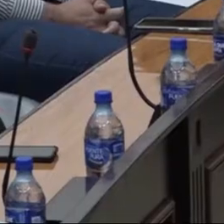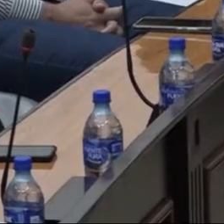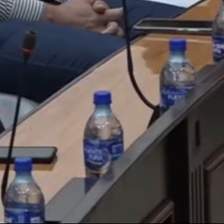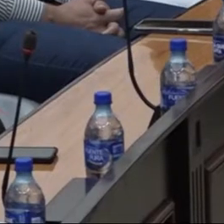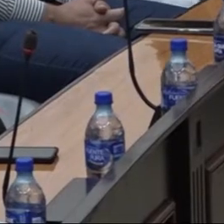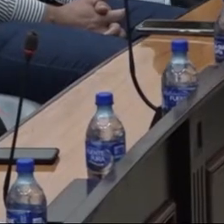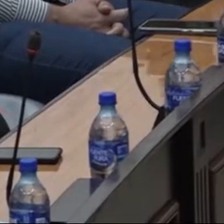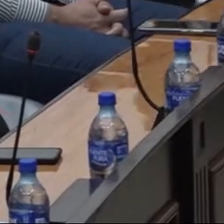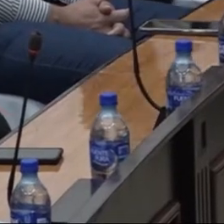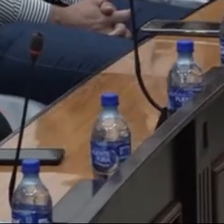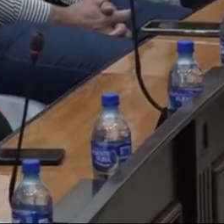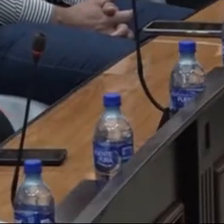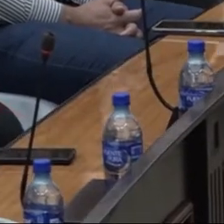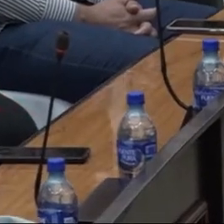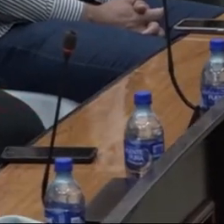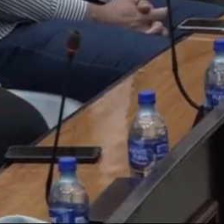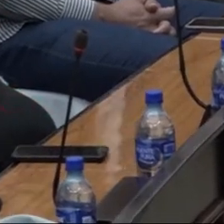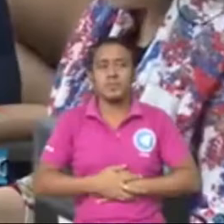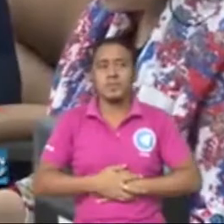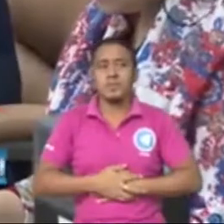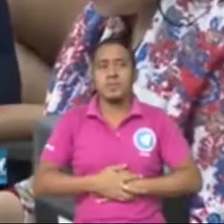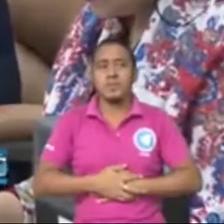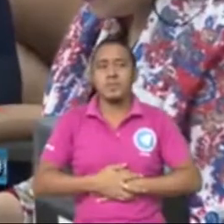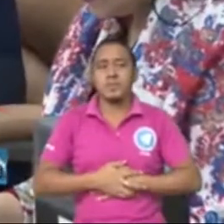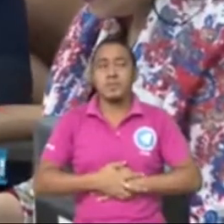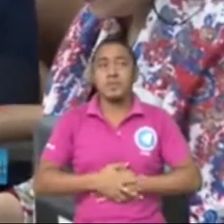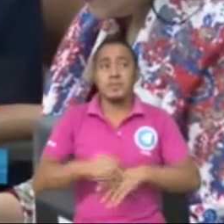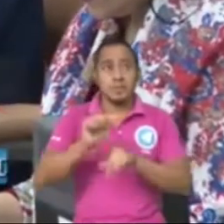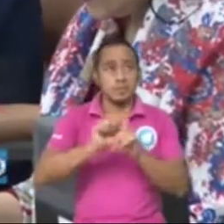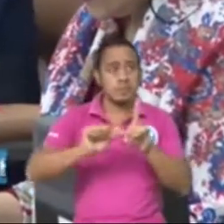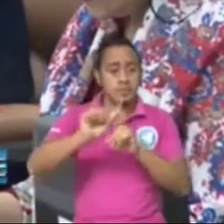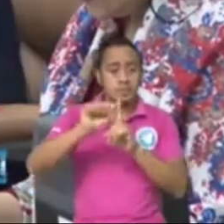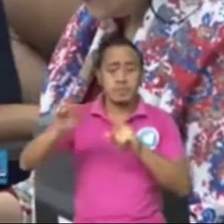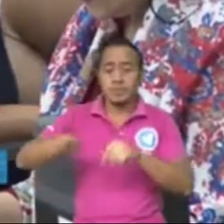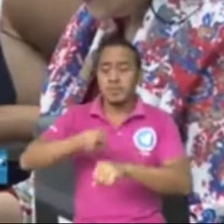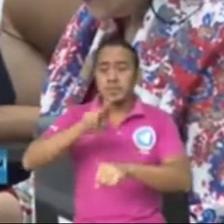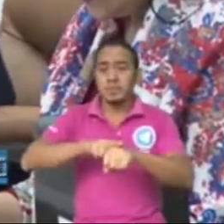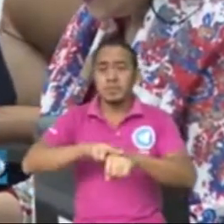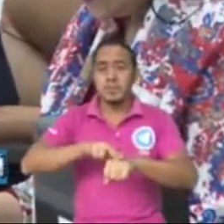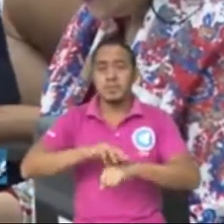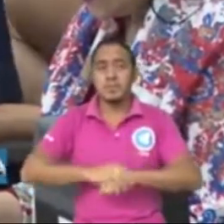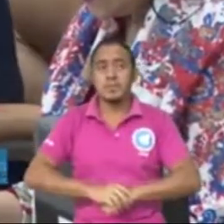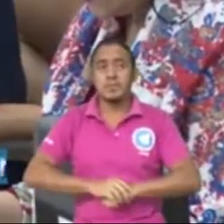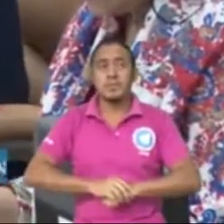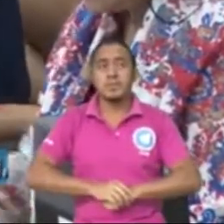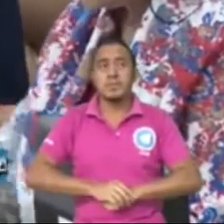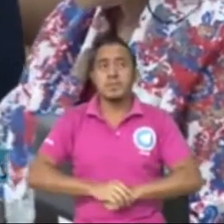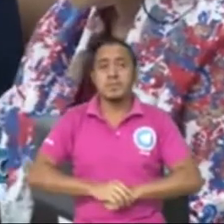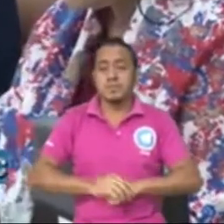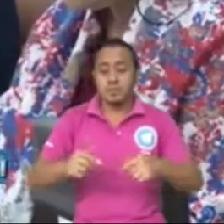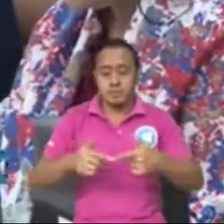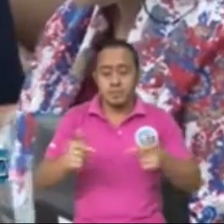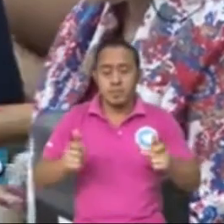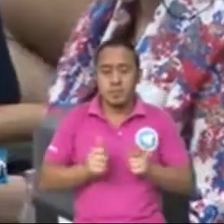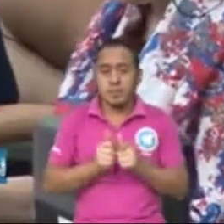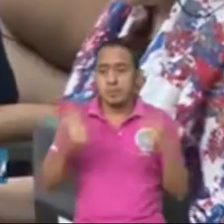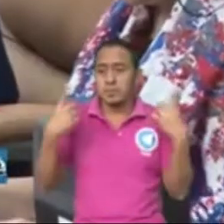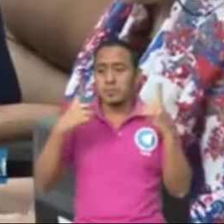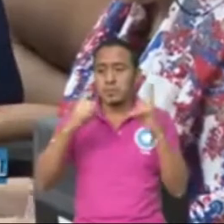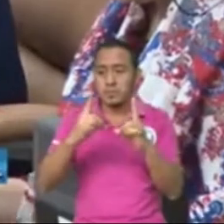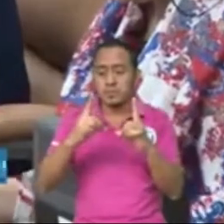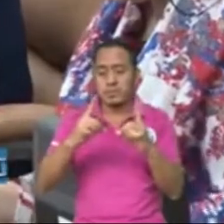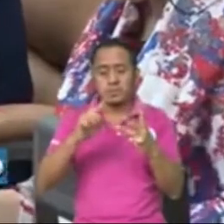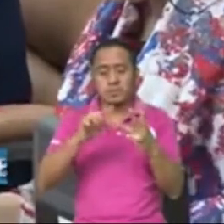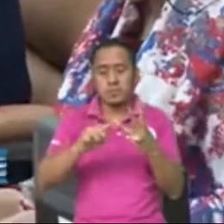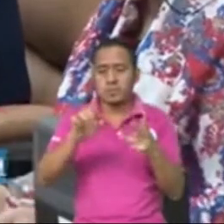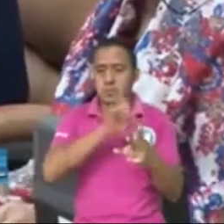presidente del Parlamento, Gustavo Porras. La Asamblea Nacional, la Junta Directiva y los